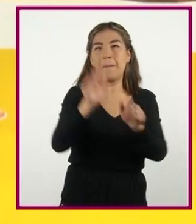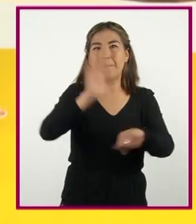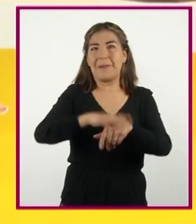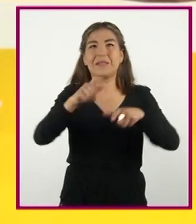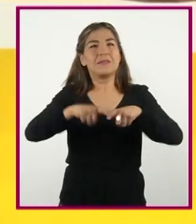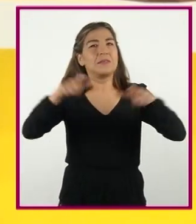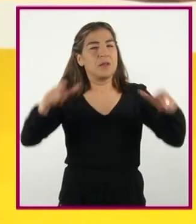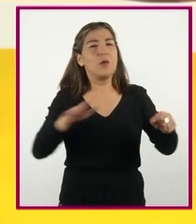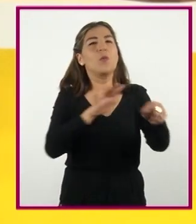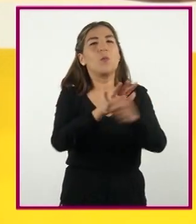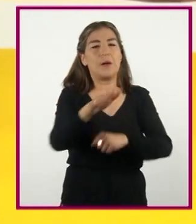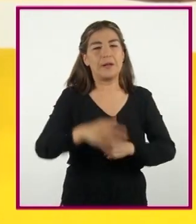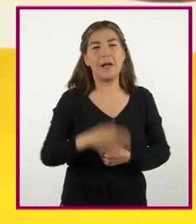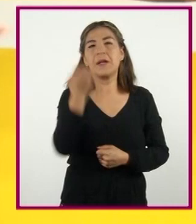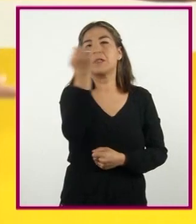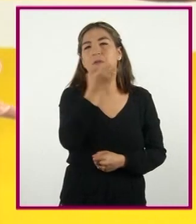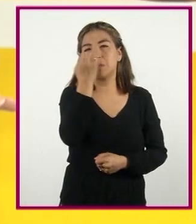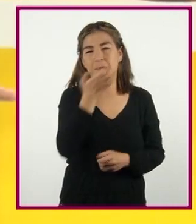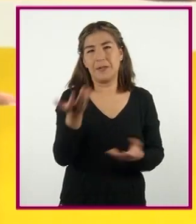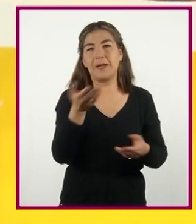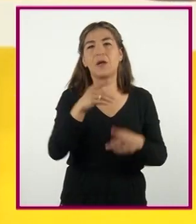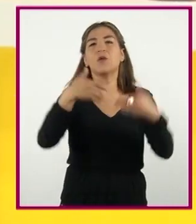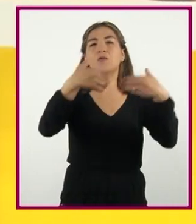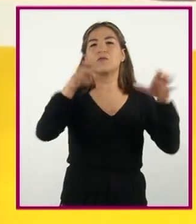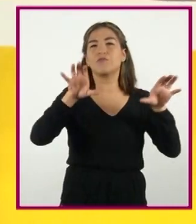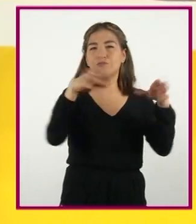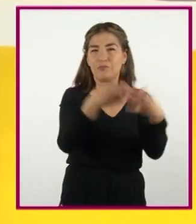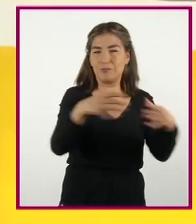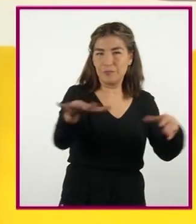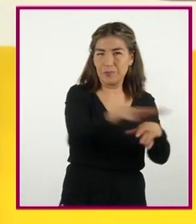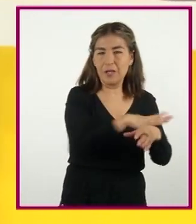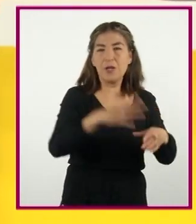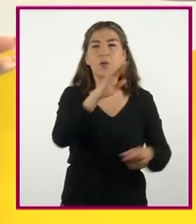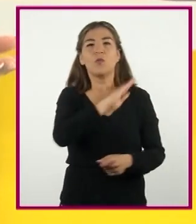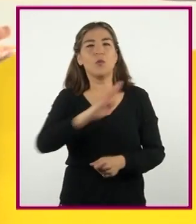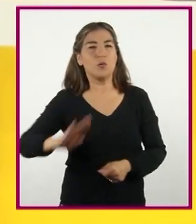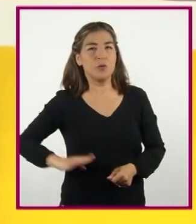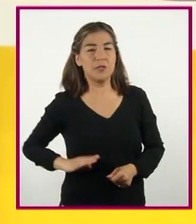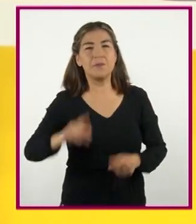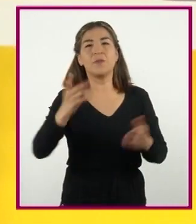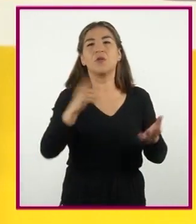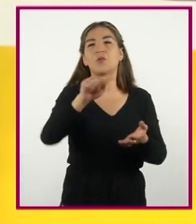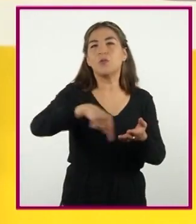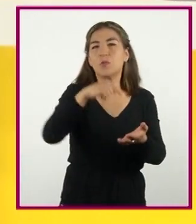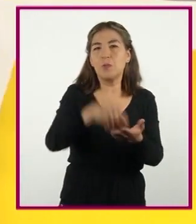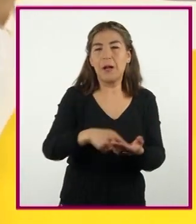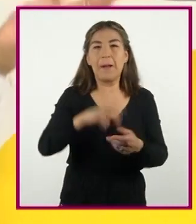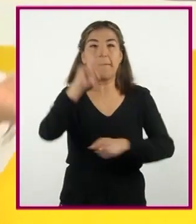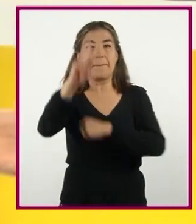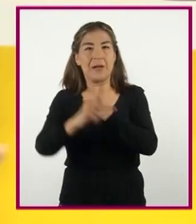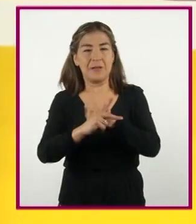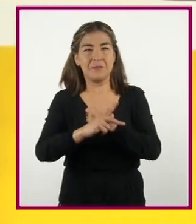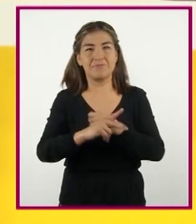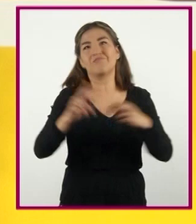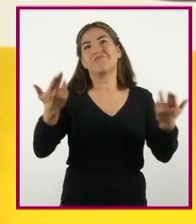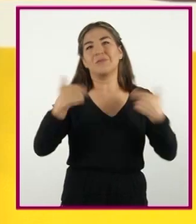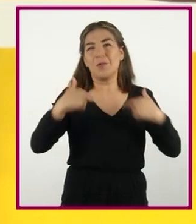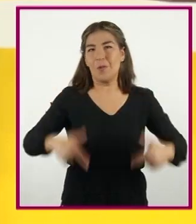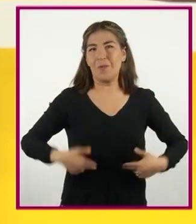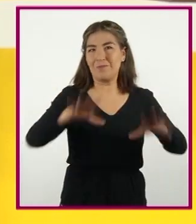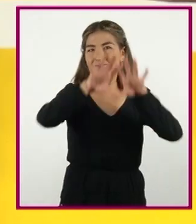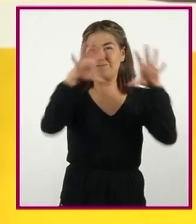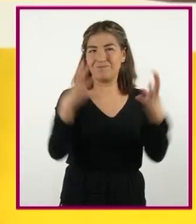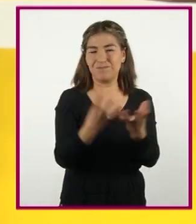los cuales están la escuela, la comunidad, el municipio, la entidad, el país y la humanidad.